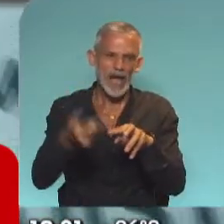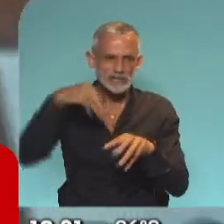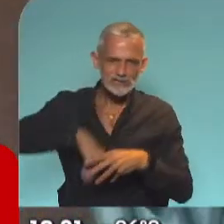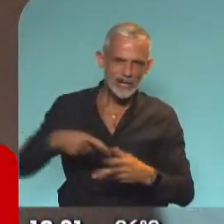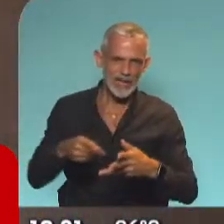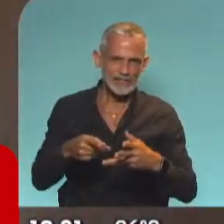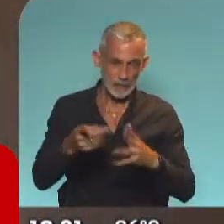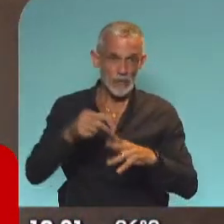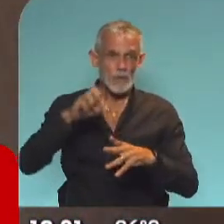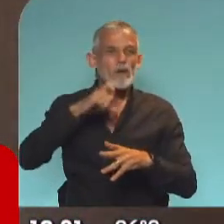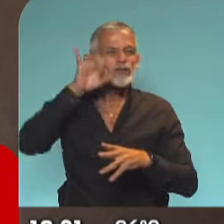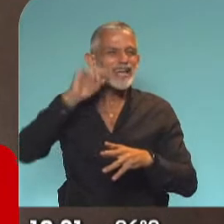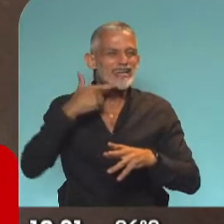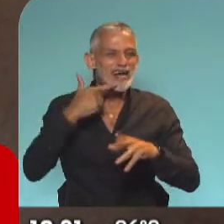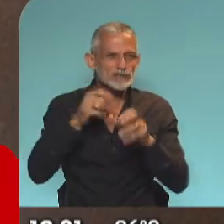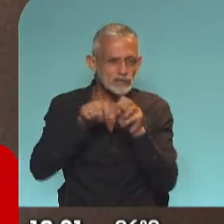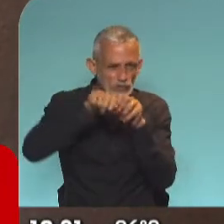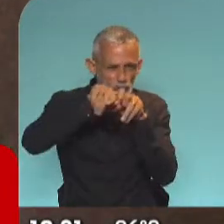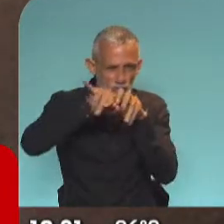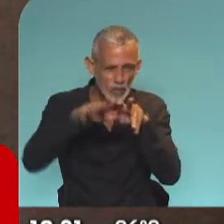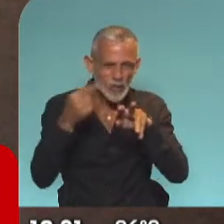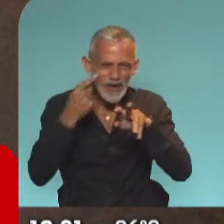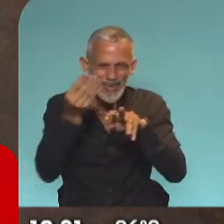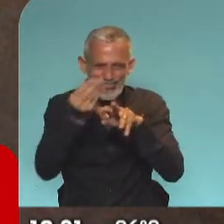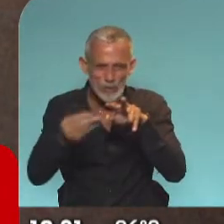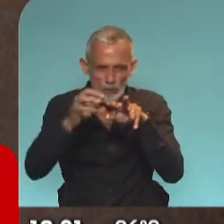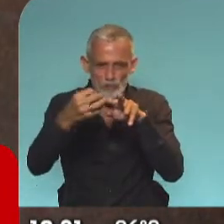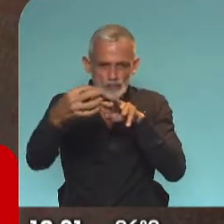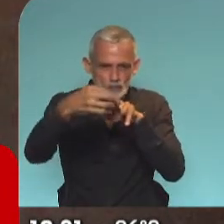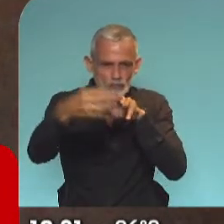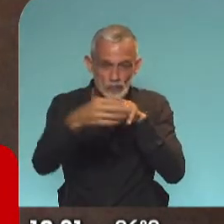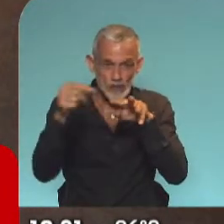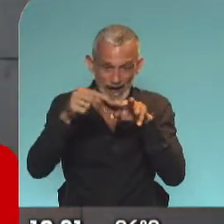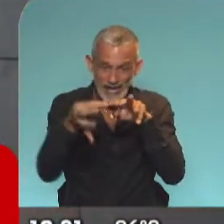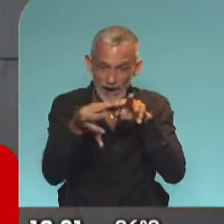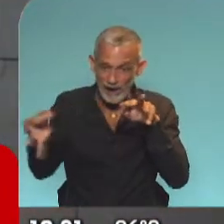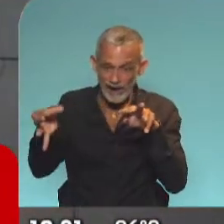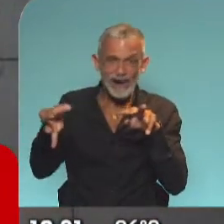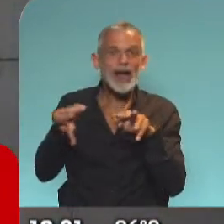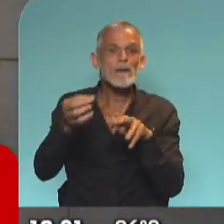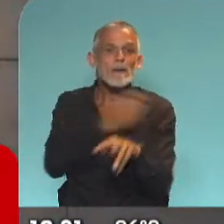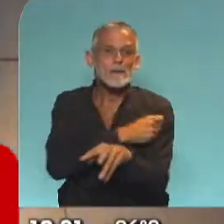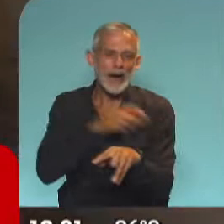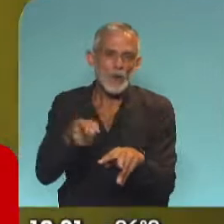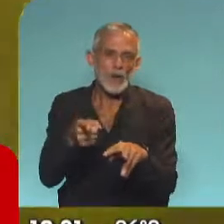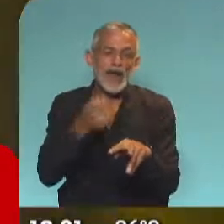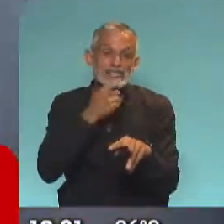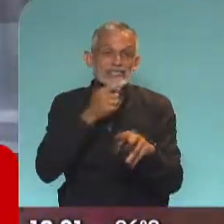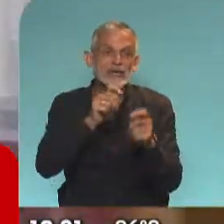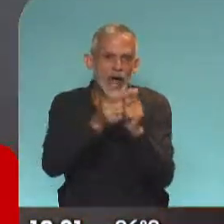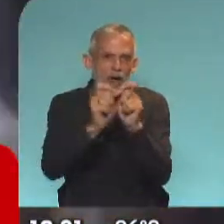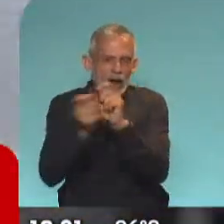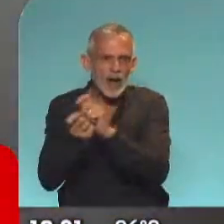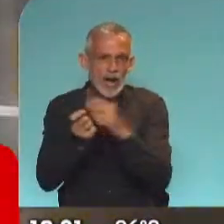las proteínas de la espiga son las que se utilizan para hacer la vacuna. Entonces, si sigue